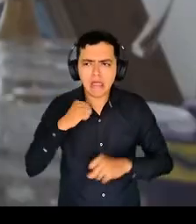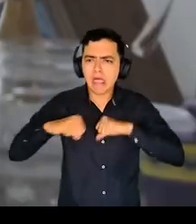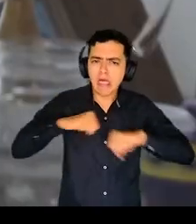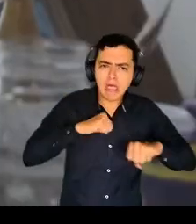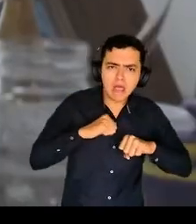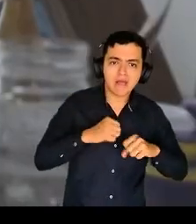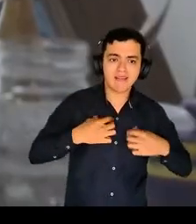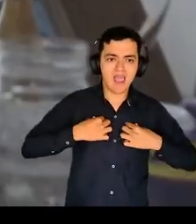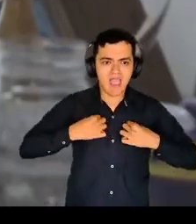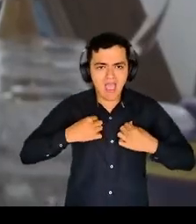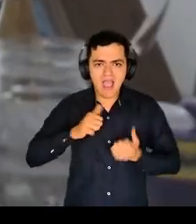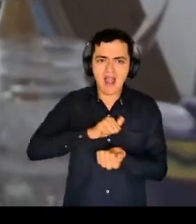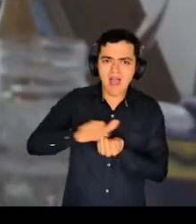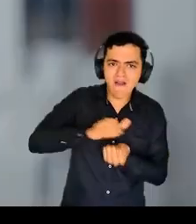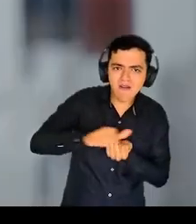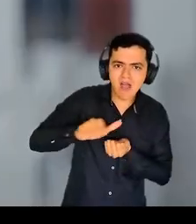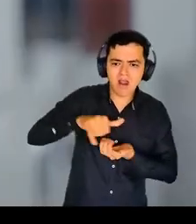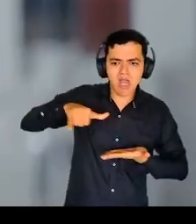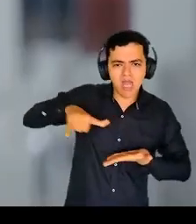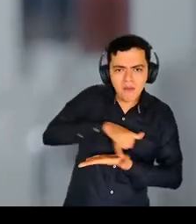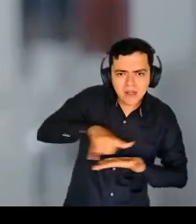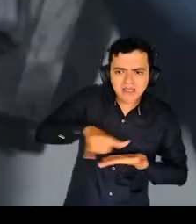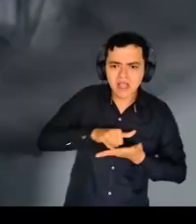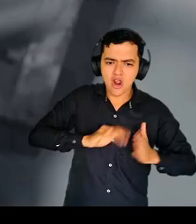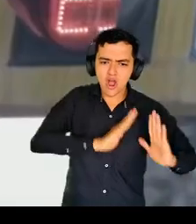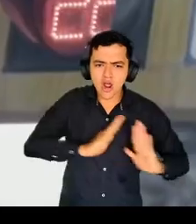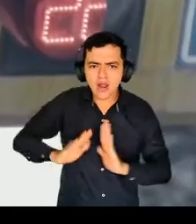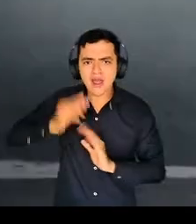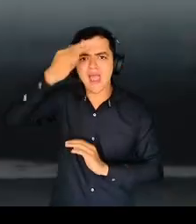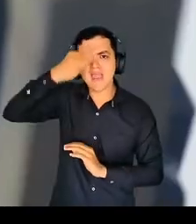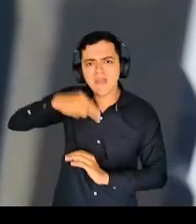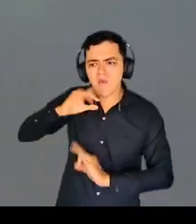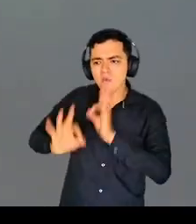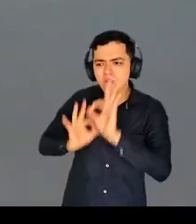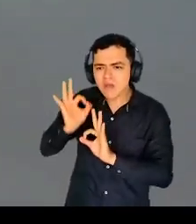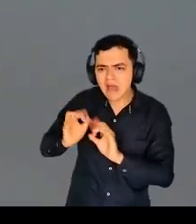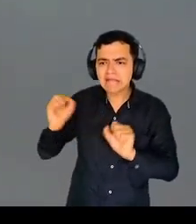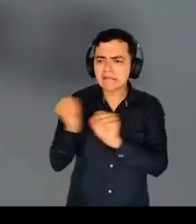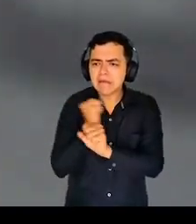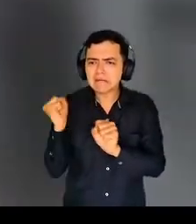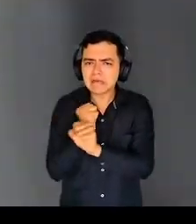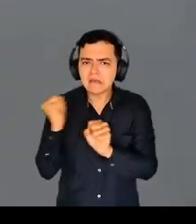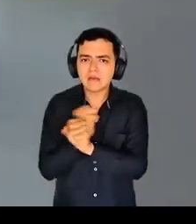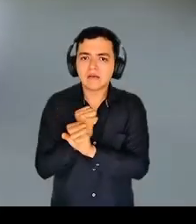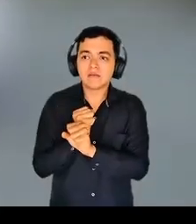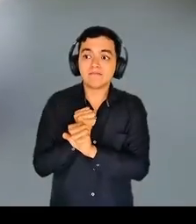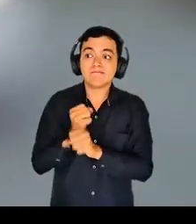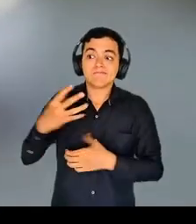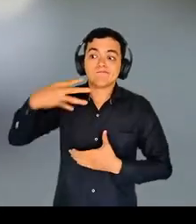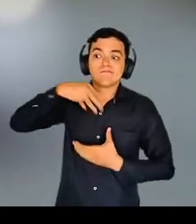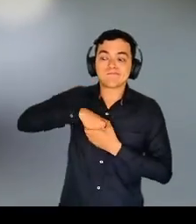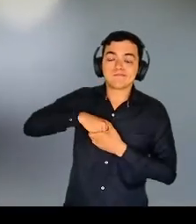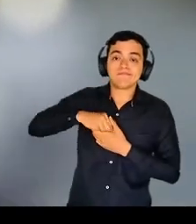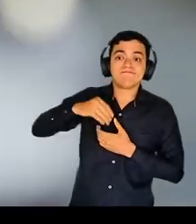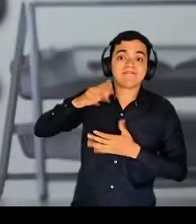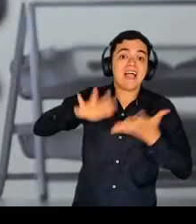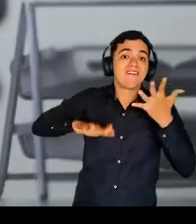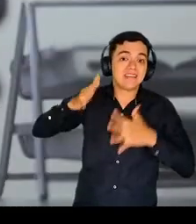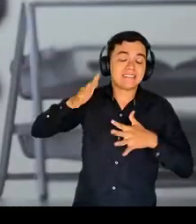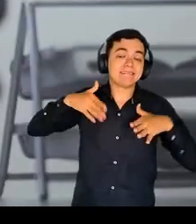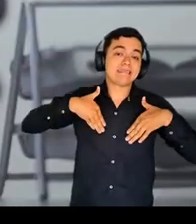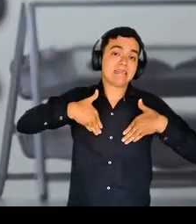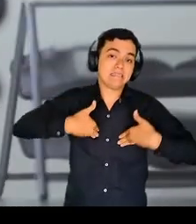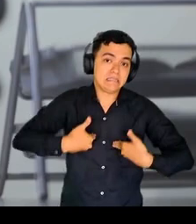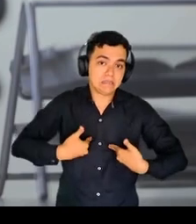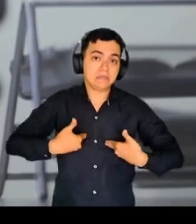planchar, organizar, responder por los hijos, llevar el sustento a la casa, son situaciones que sumadas a nuestros ritmos de vida pueden